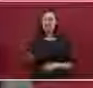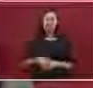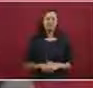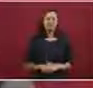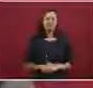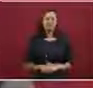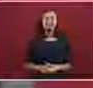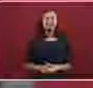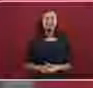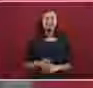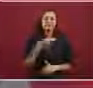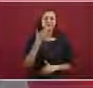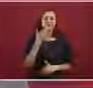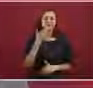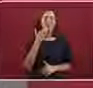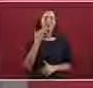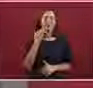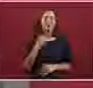cuando